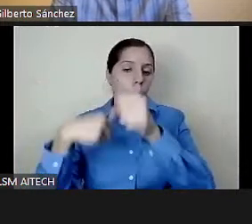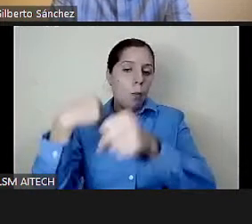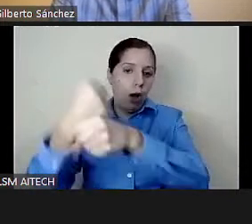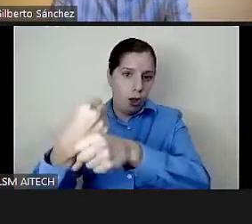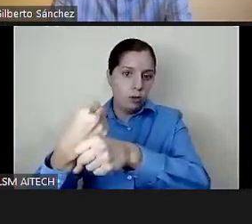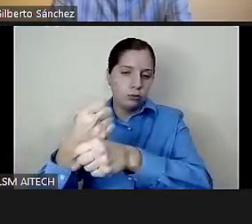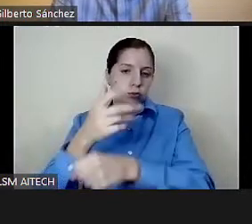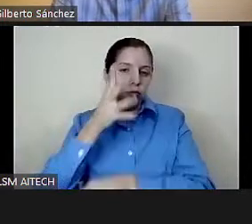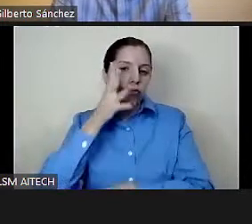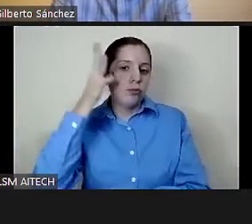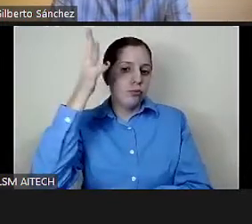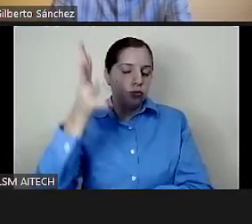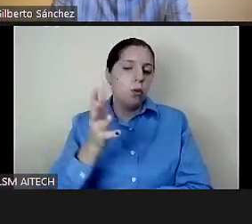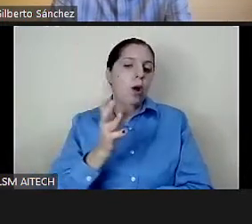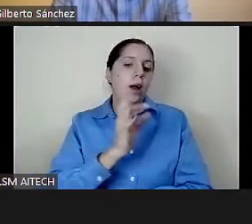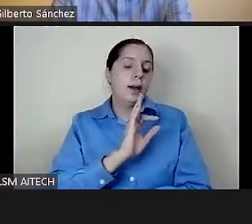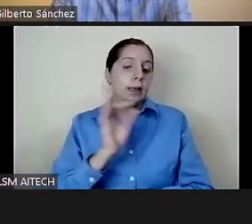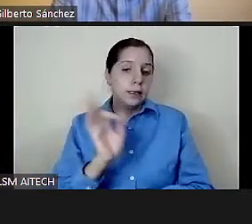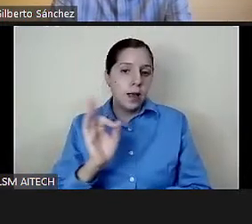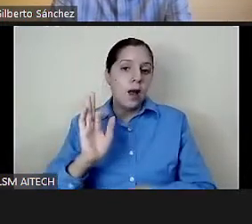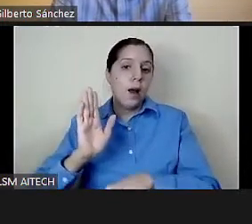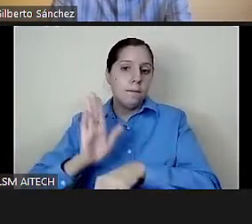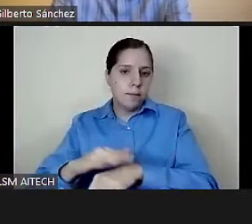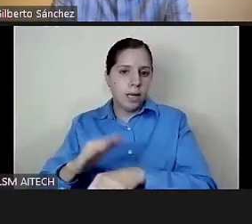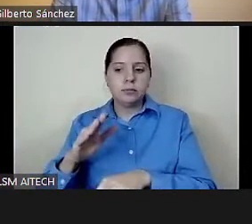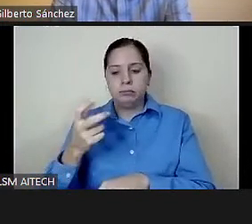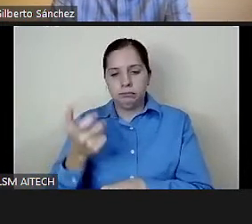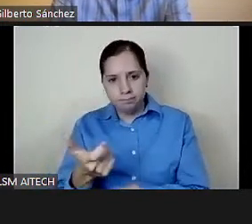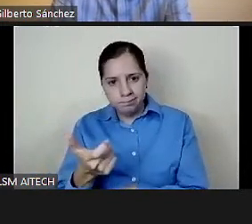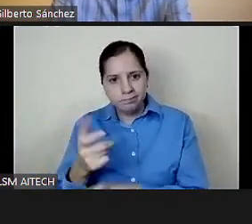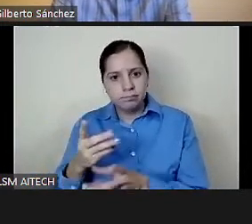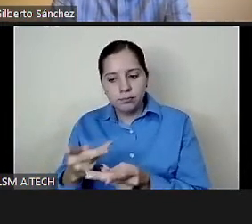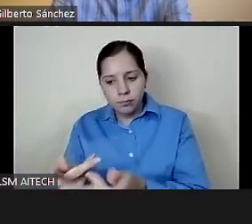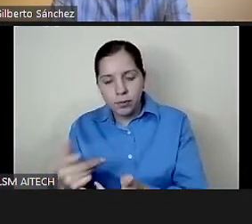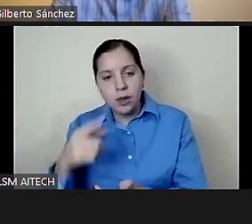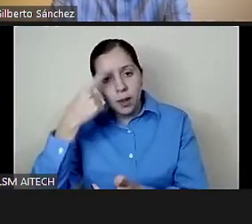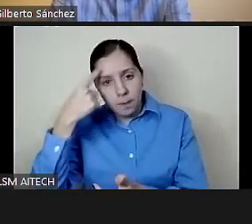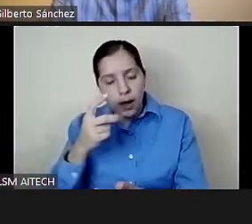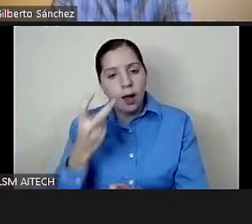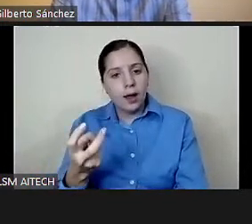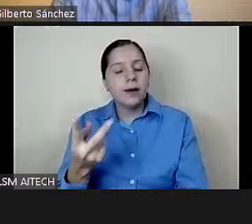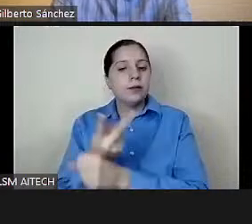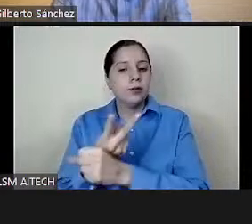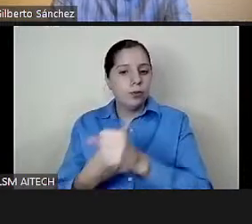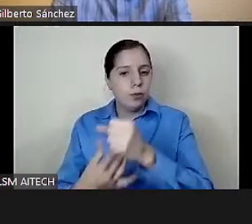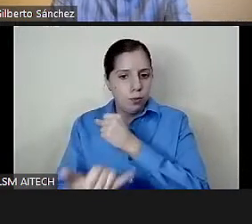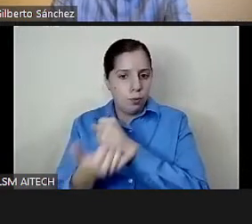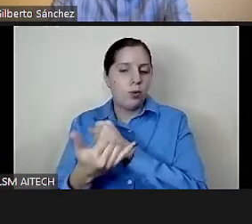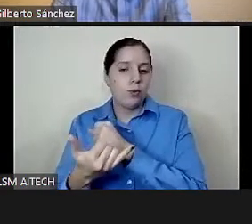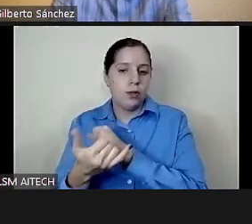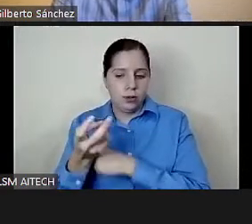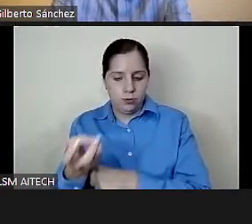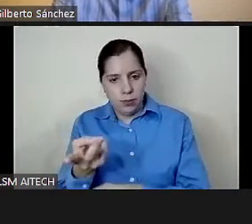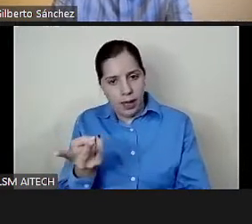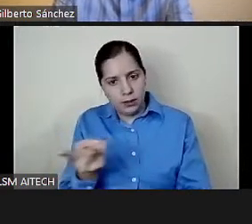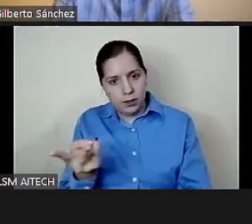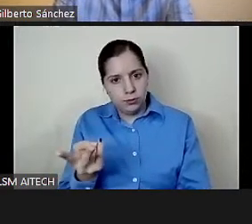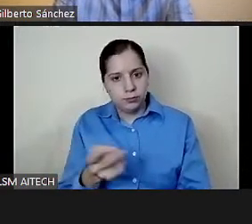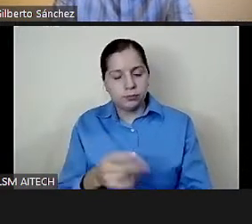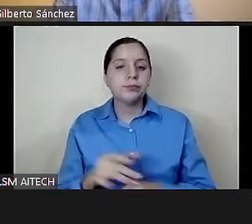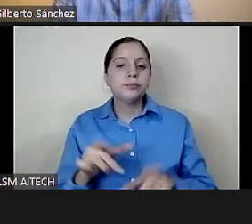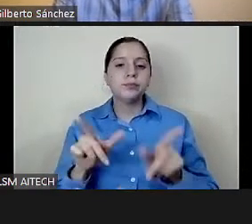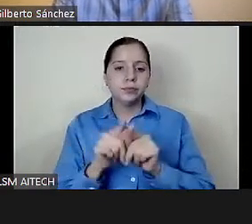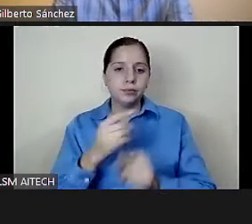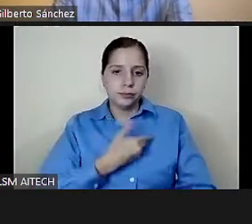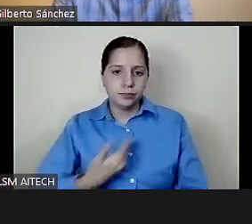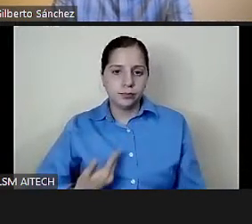aplicar quizá mayor recursos si es necesario para la concreción de estas dos acciones. ¿Sería cuanto, consejera